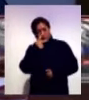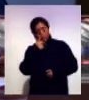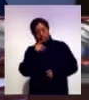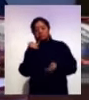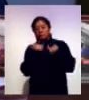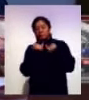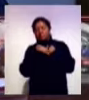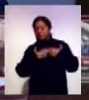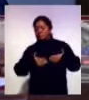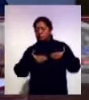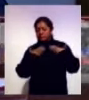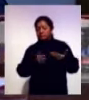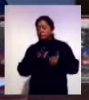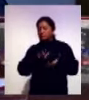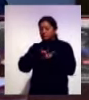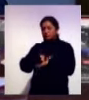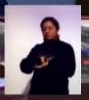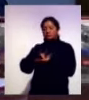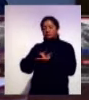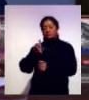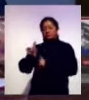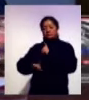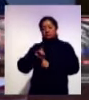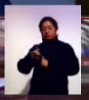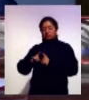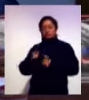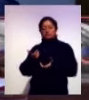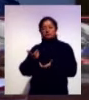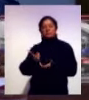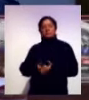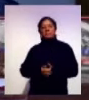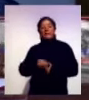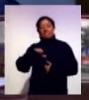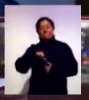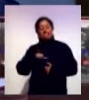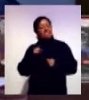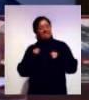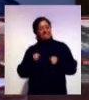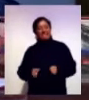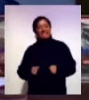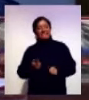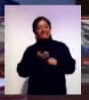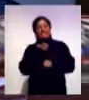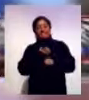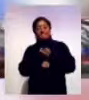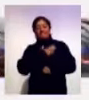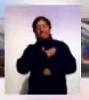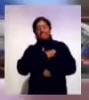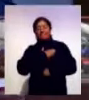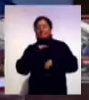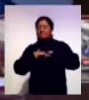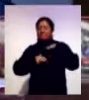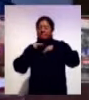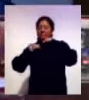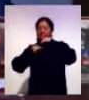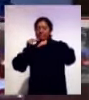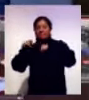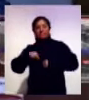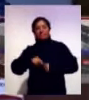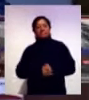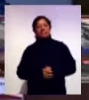que ha brindado al deporte tlaxcalteca, hoy podemos afirmar que nuestro estado avanza en materia. Contamos con un